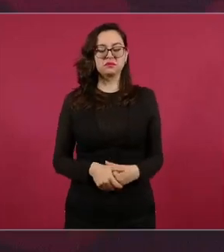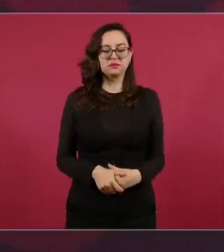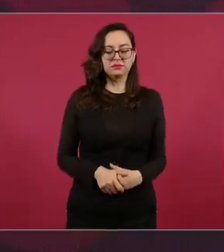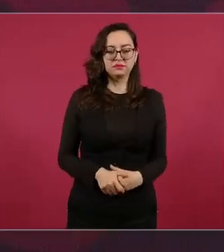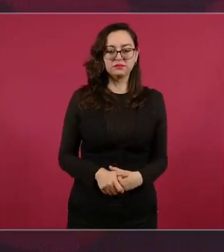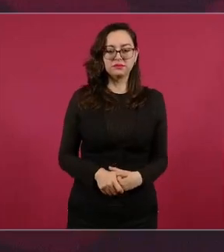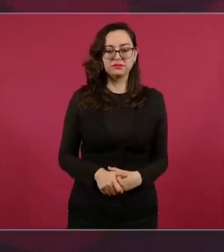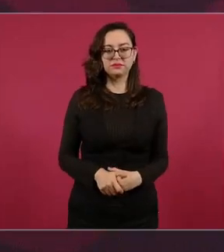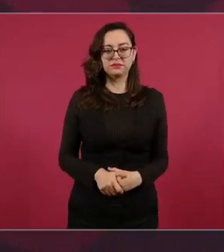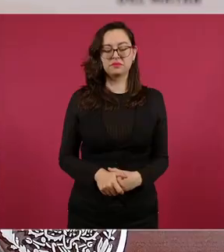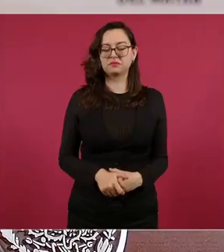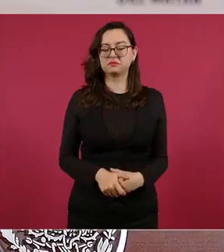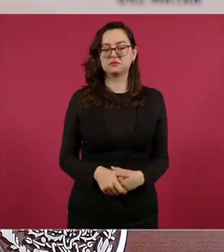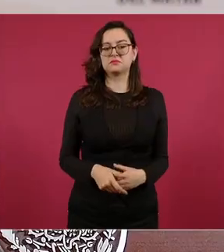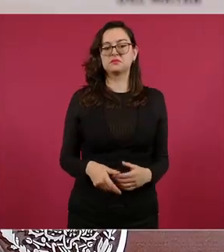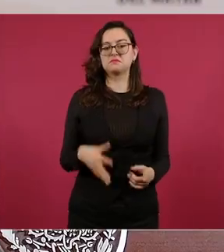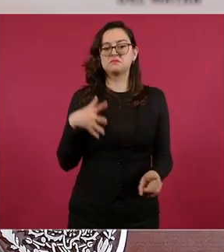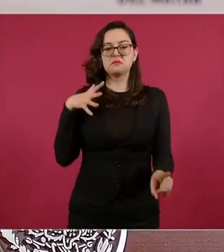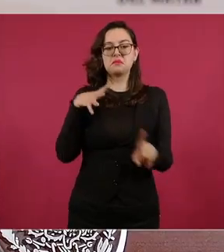populismo